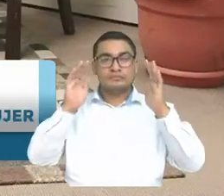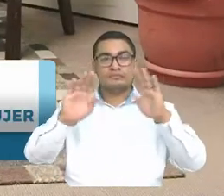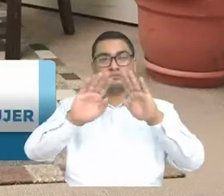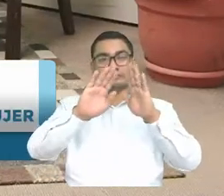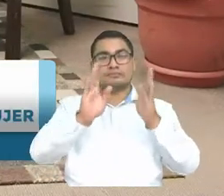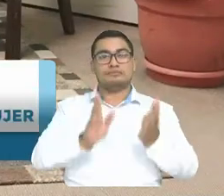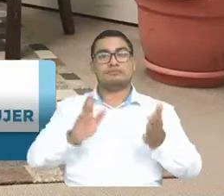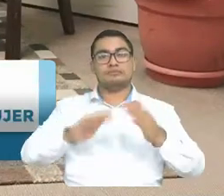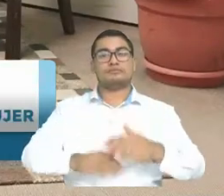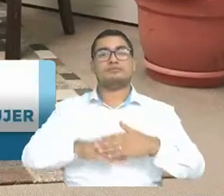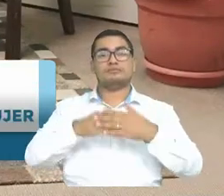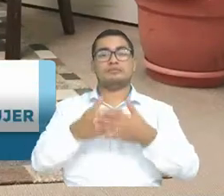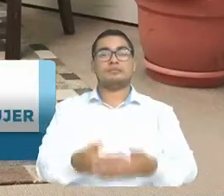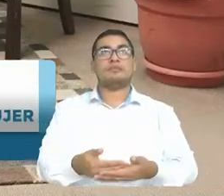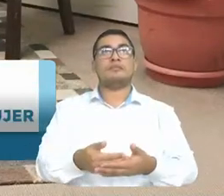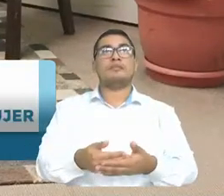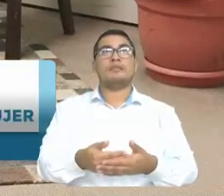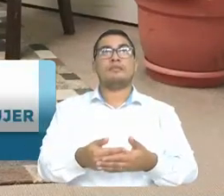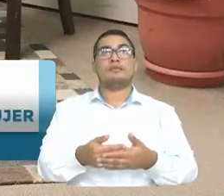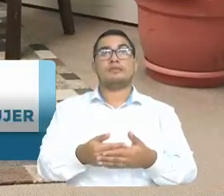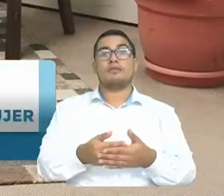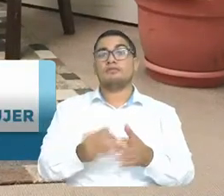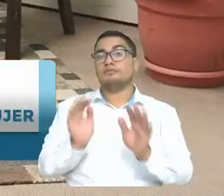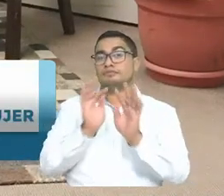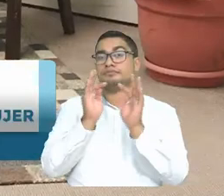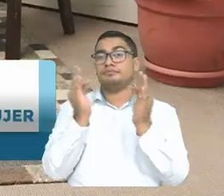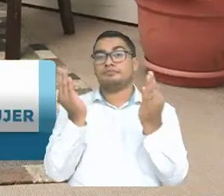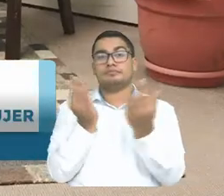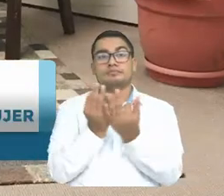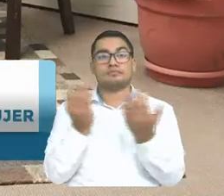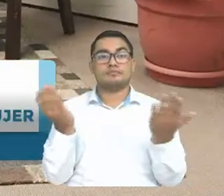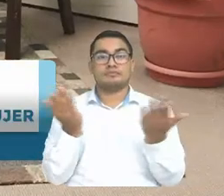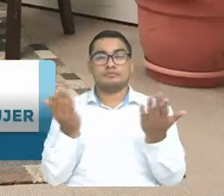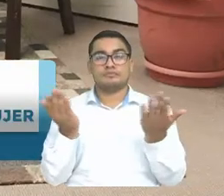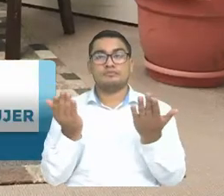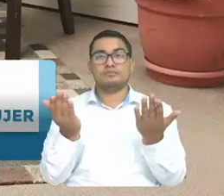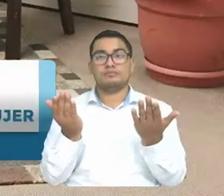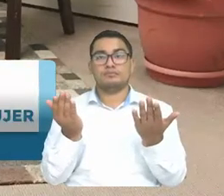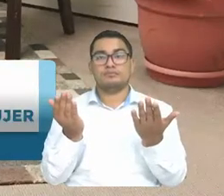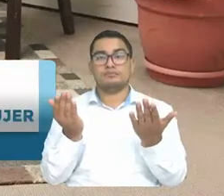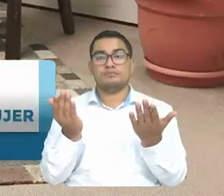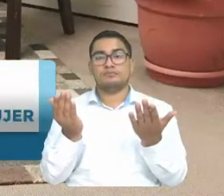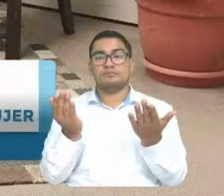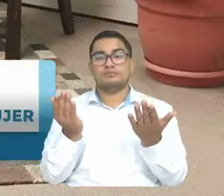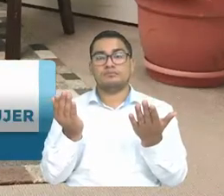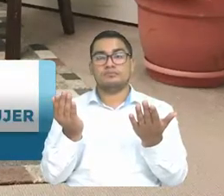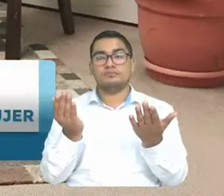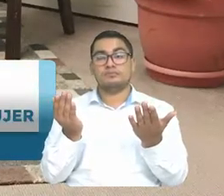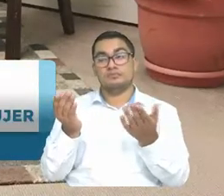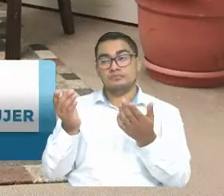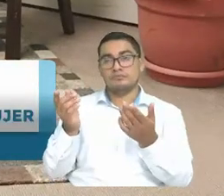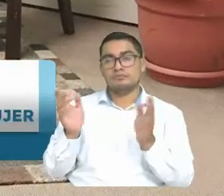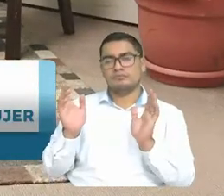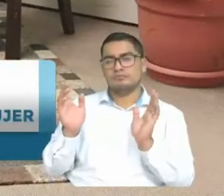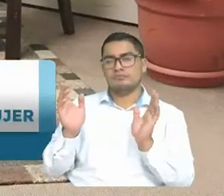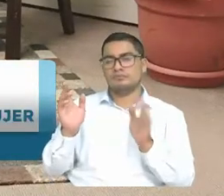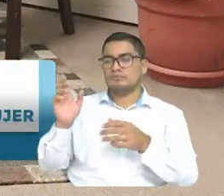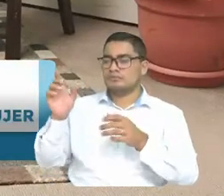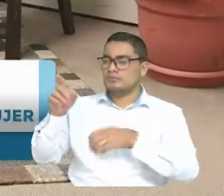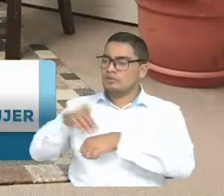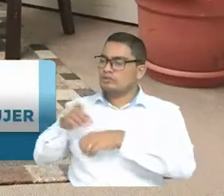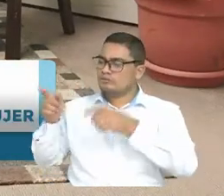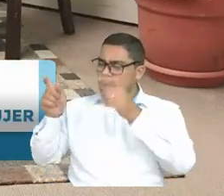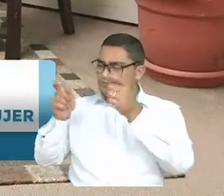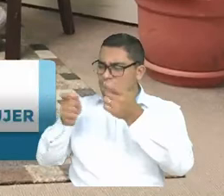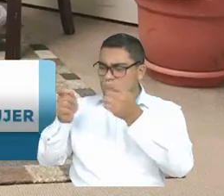embarazada, de parte de los familiares, porque sí. Ella iba a un control prenatal y de repente le dicen va a cesárea, o sea, un susto